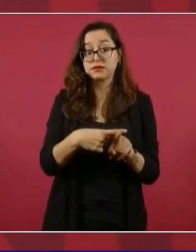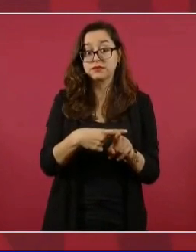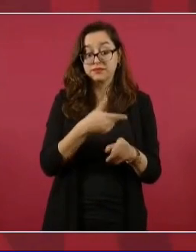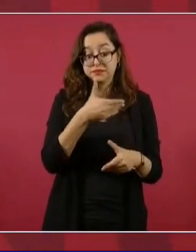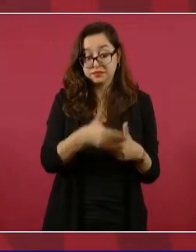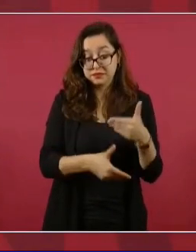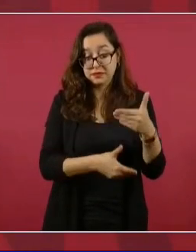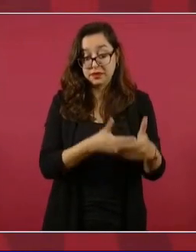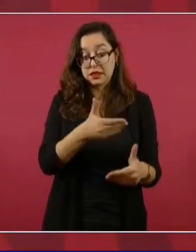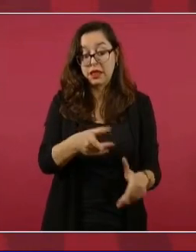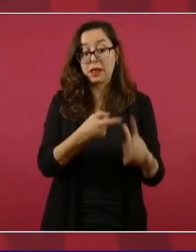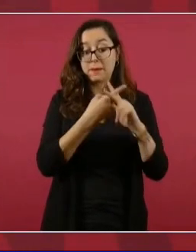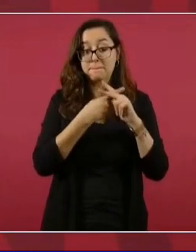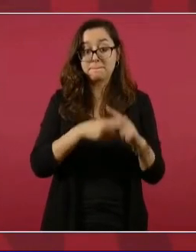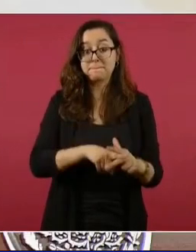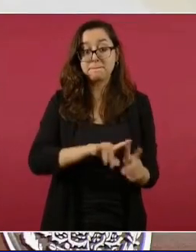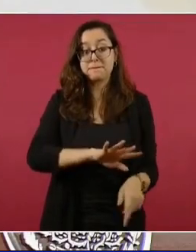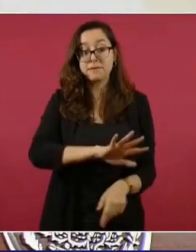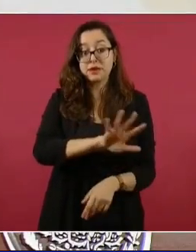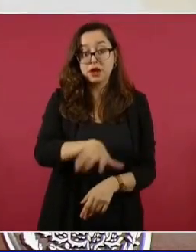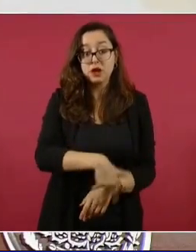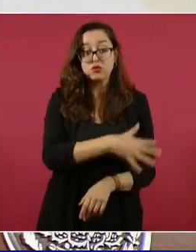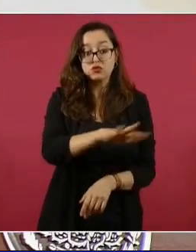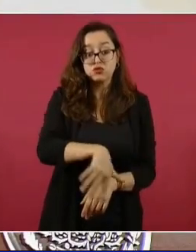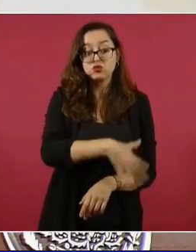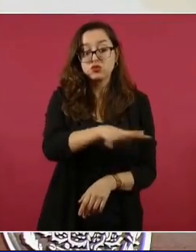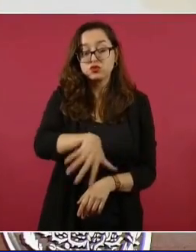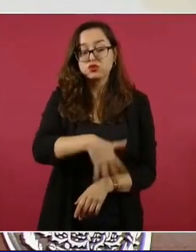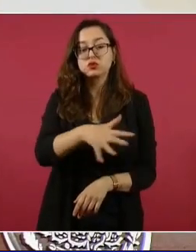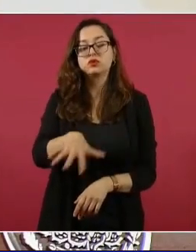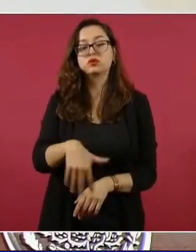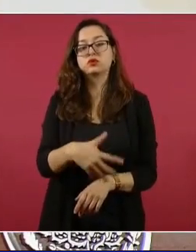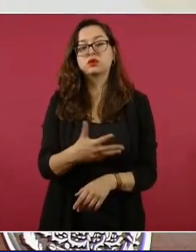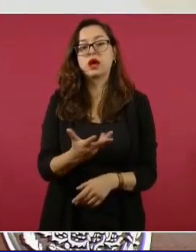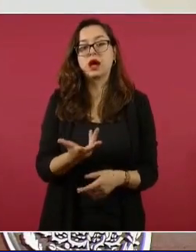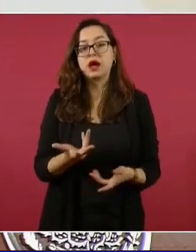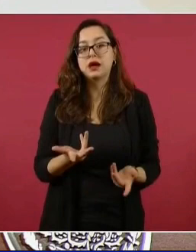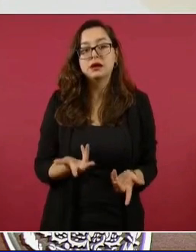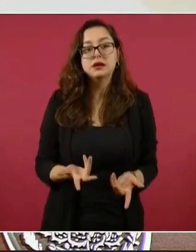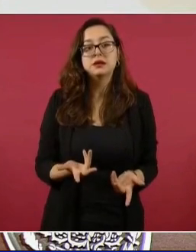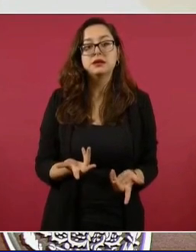la búsqueda de la